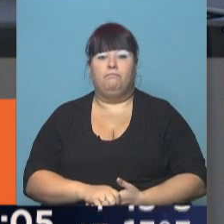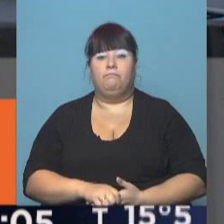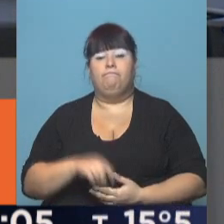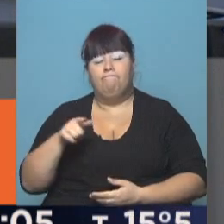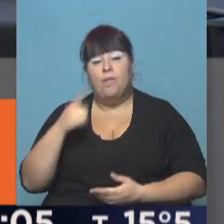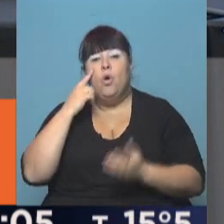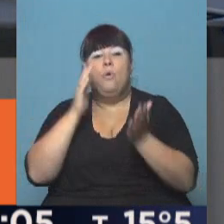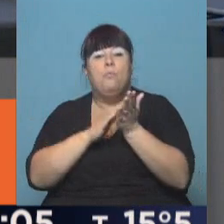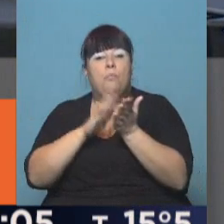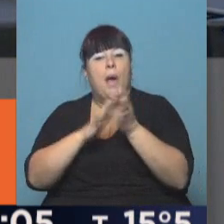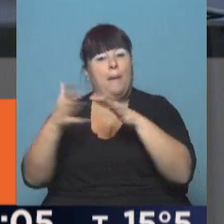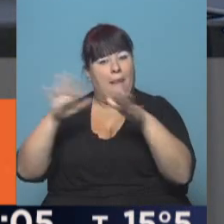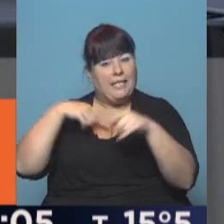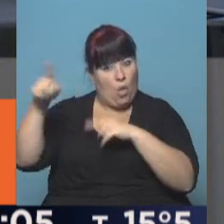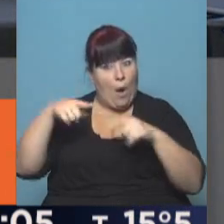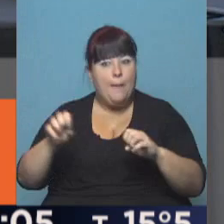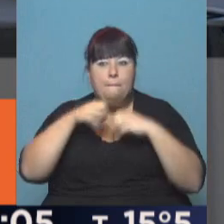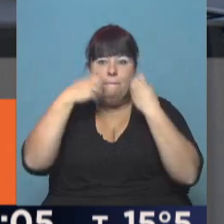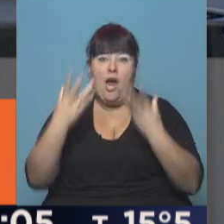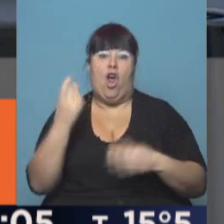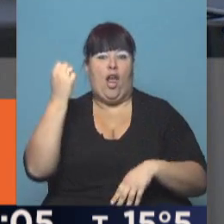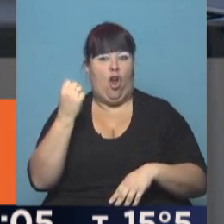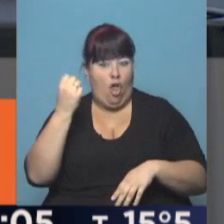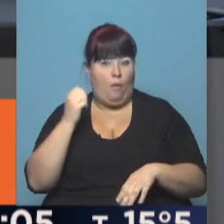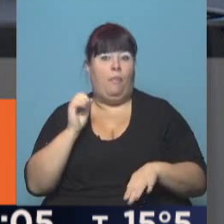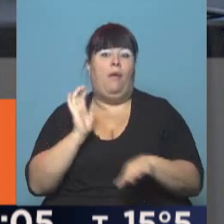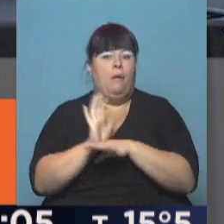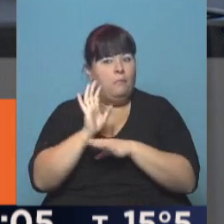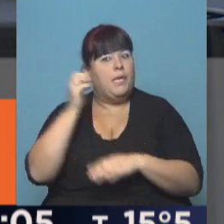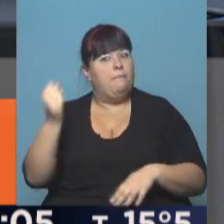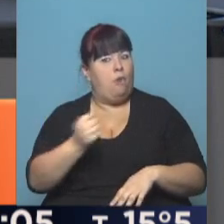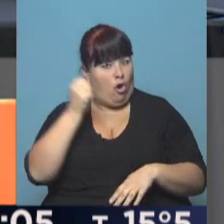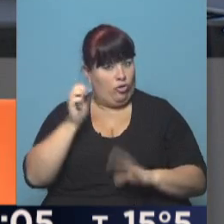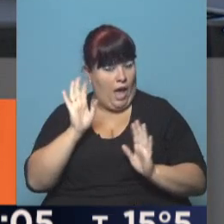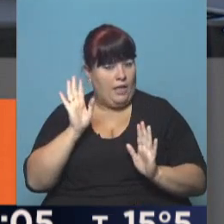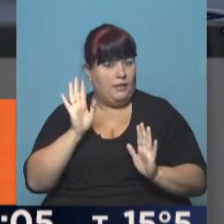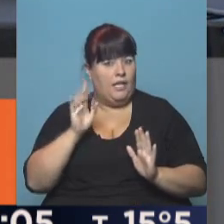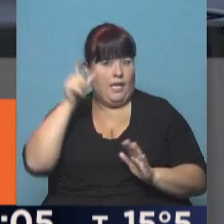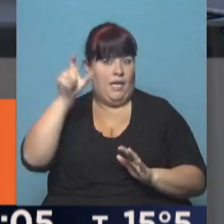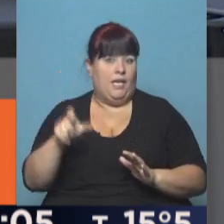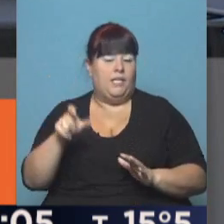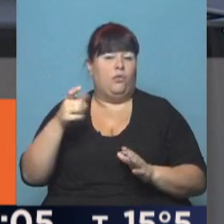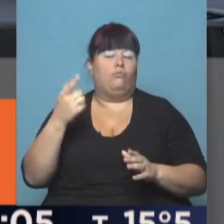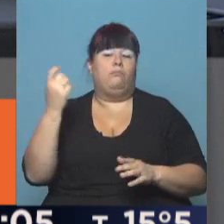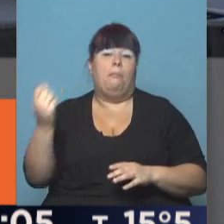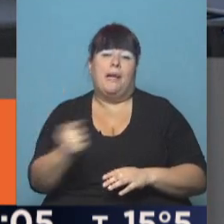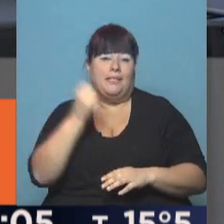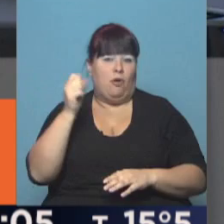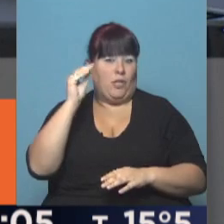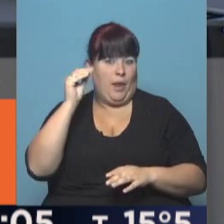está experimentando un proceso similar también de recuperación económica, lo cual es muy importante, siendo el miembro